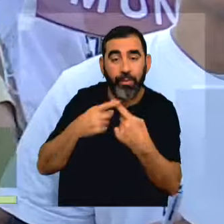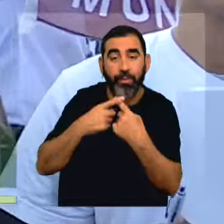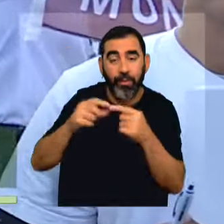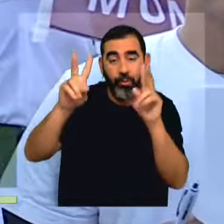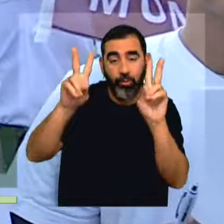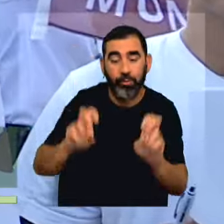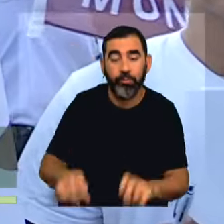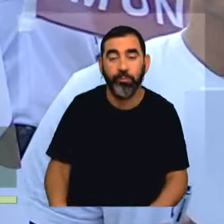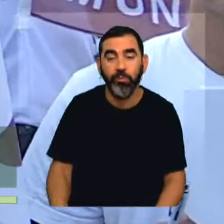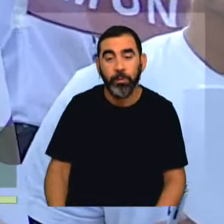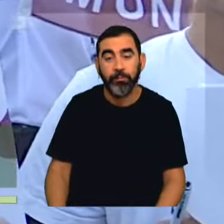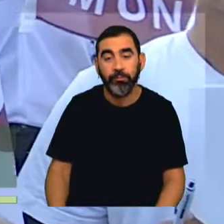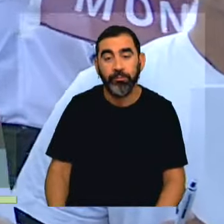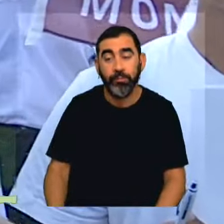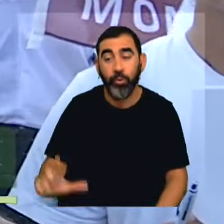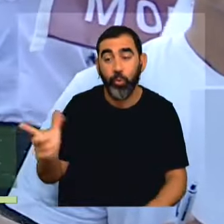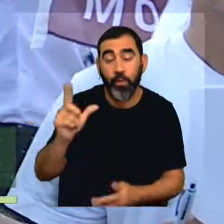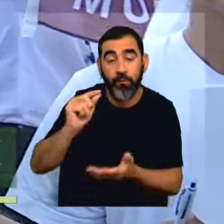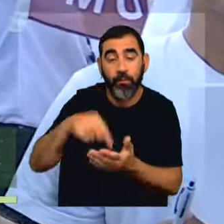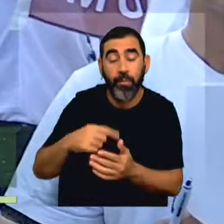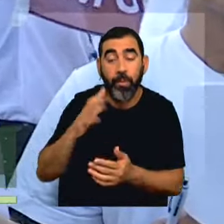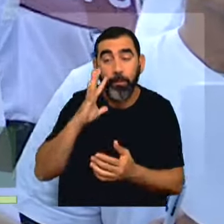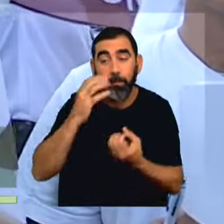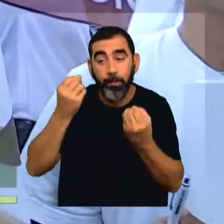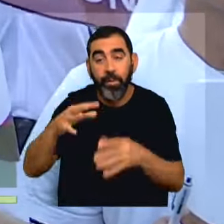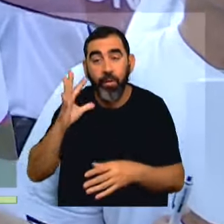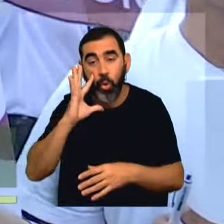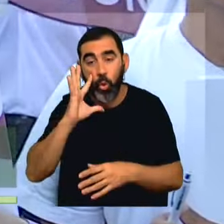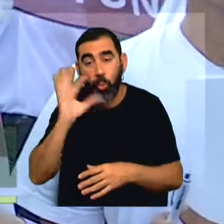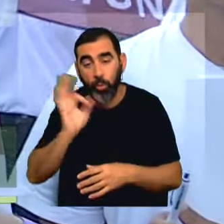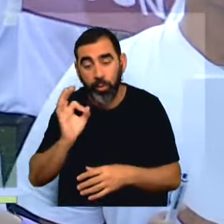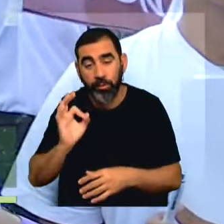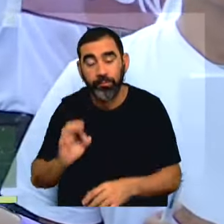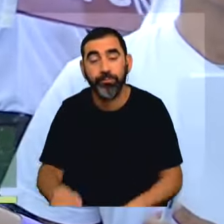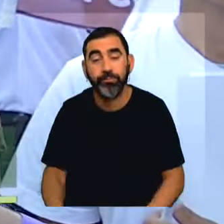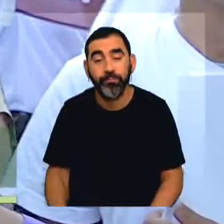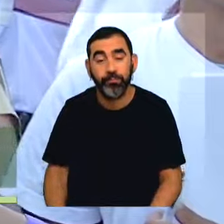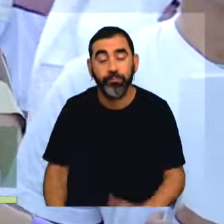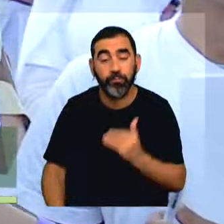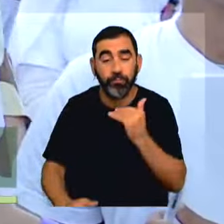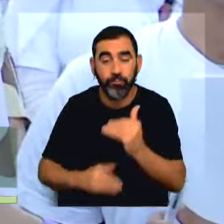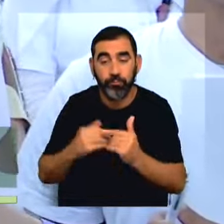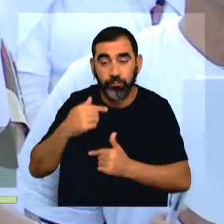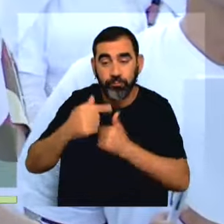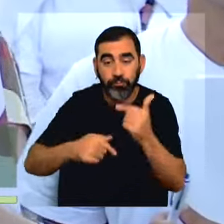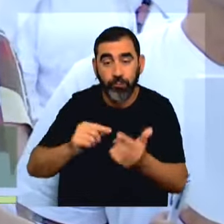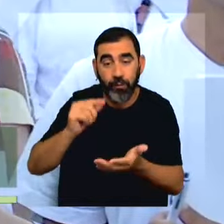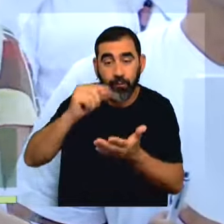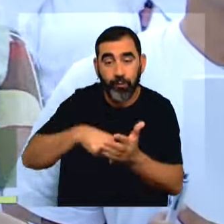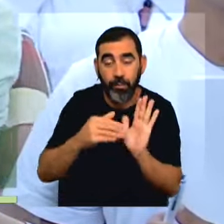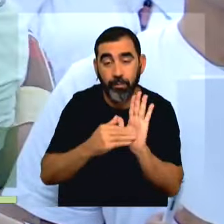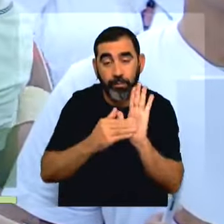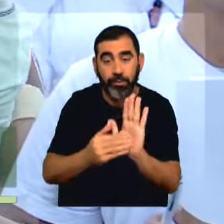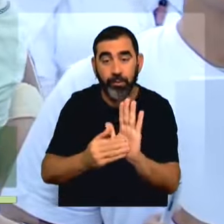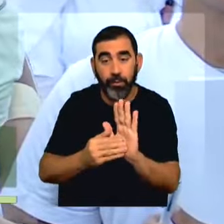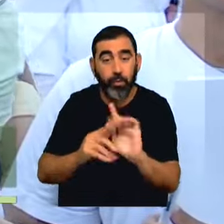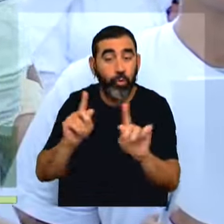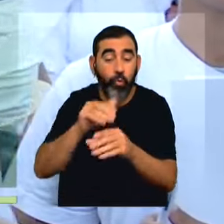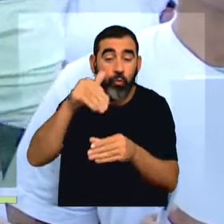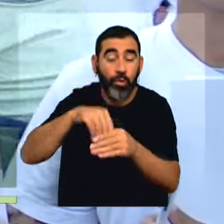tema si no se lle la firma se va a perder una oportunidad vamos a entender el proceso sigue y cuando estén la firma se presentarán no se votará en